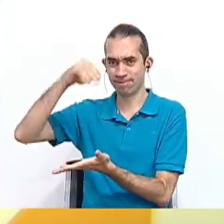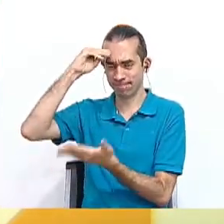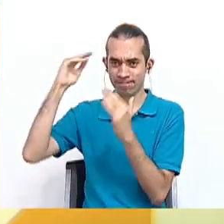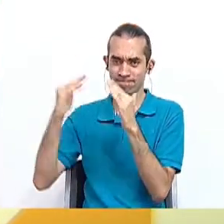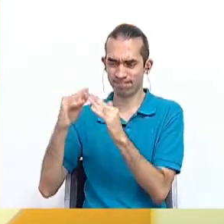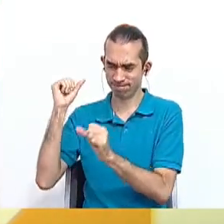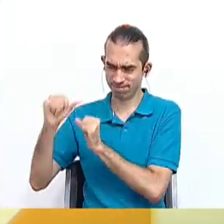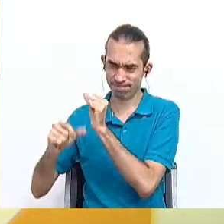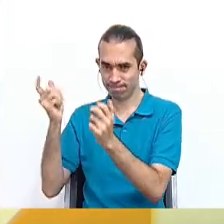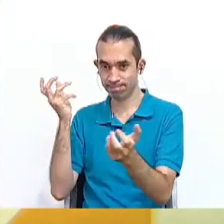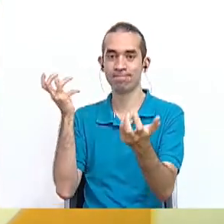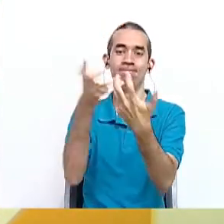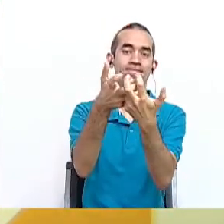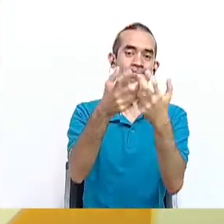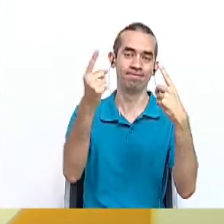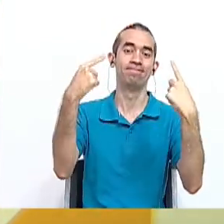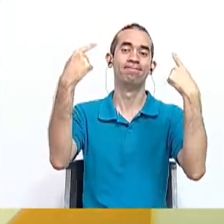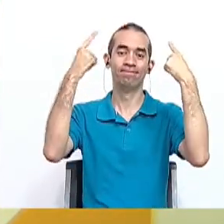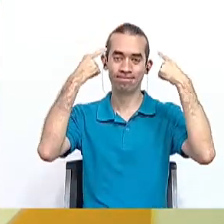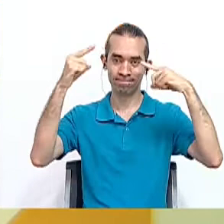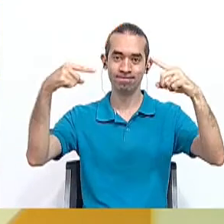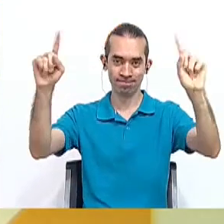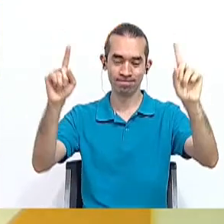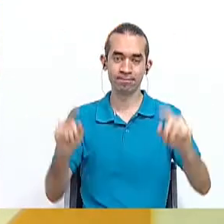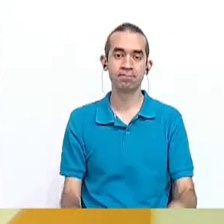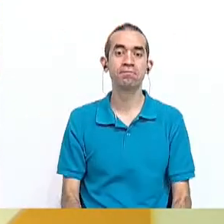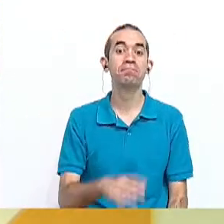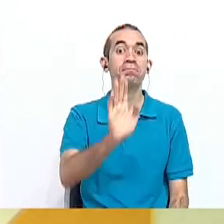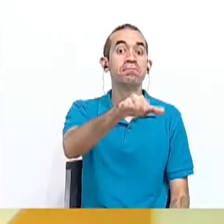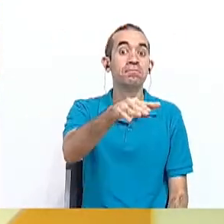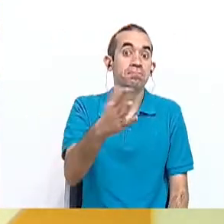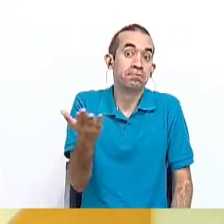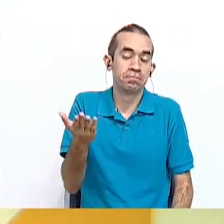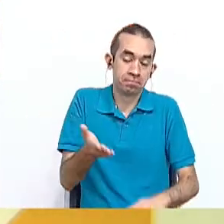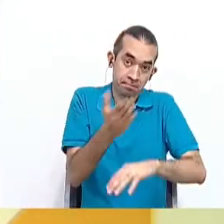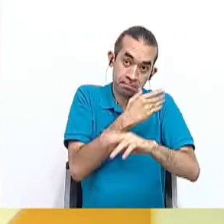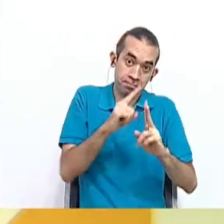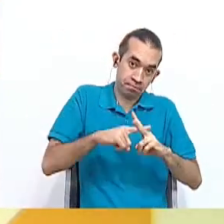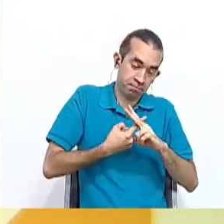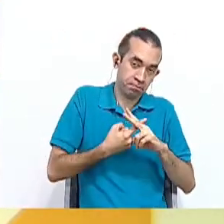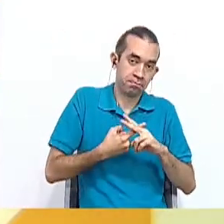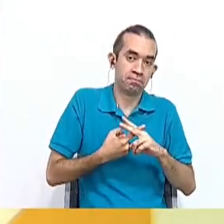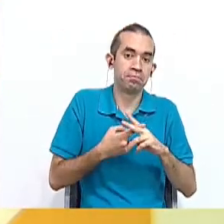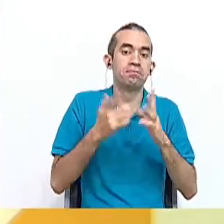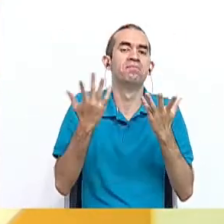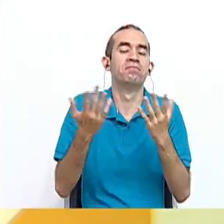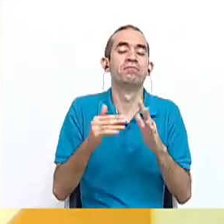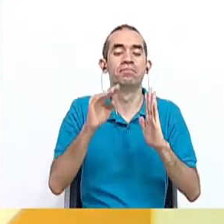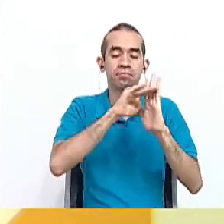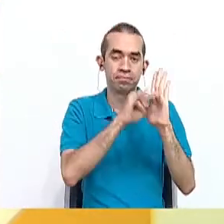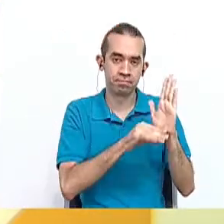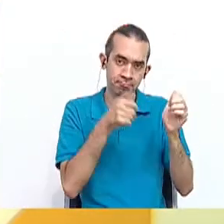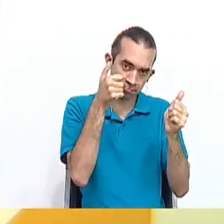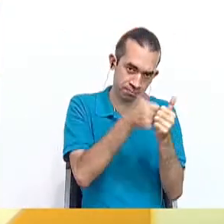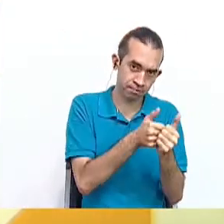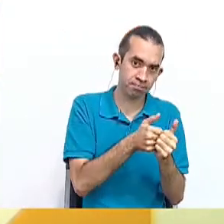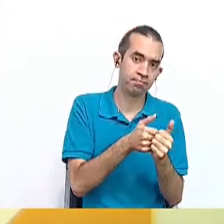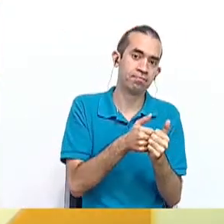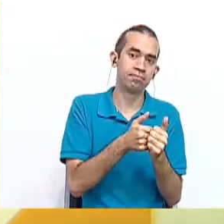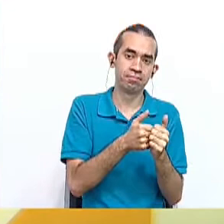Casa valgan la pena. ¿Qué les parece si antes de empezar revisamos los pasos que teníamos que seguir cada vez